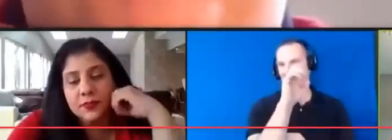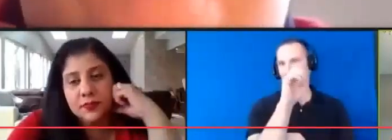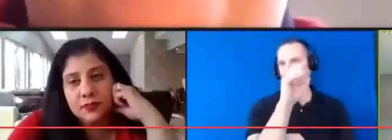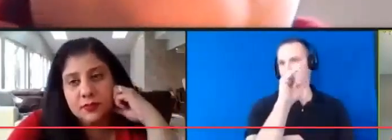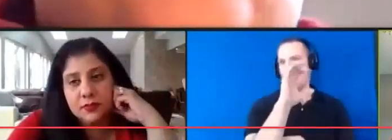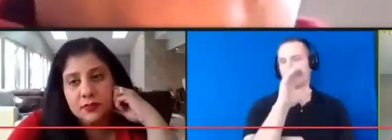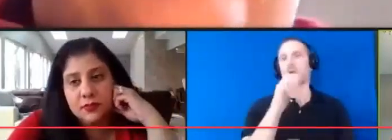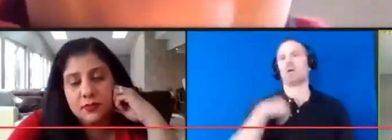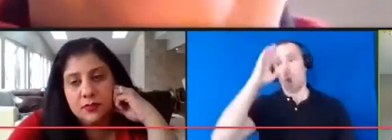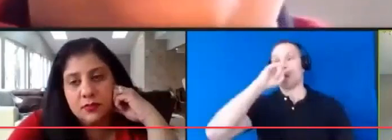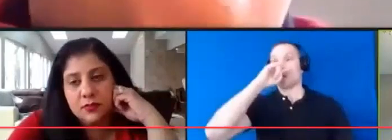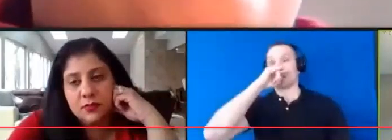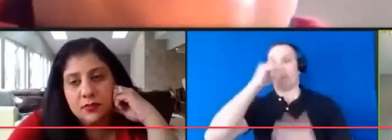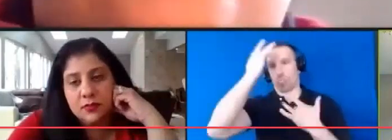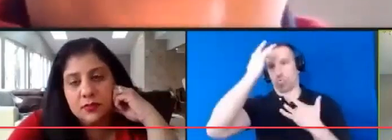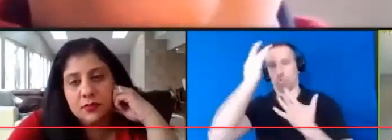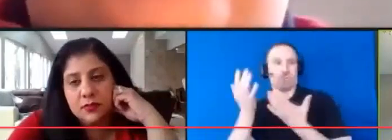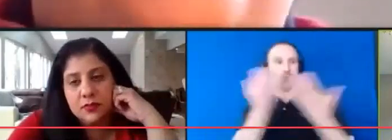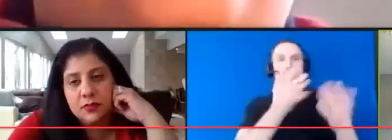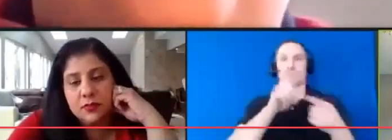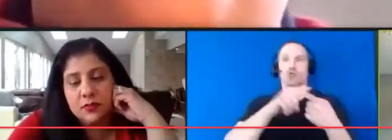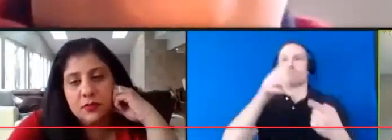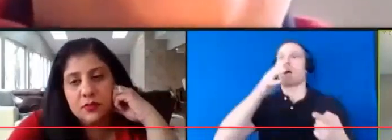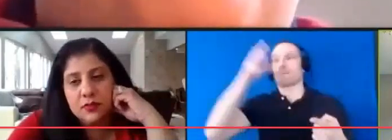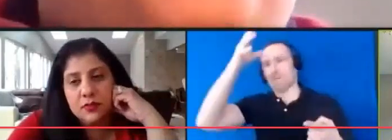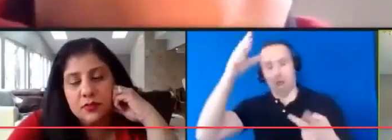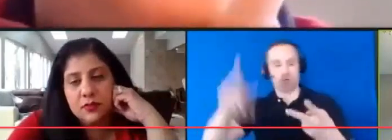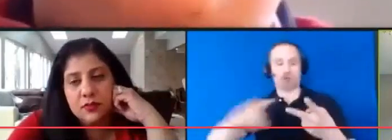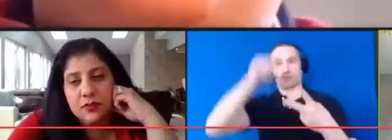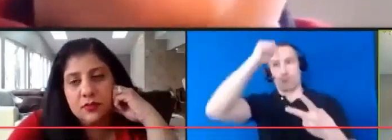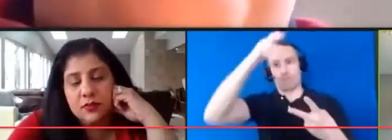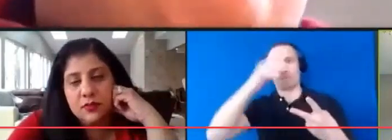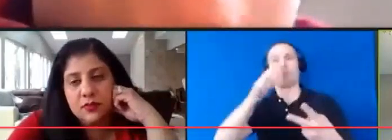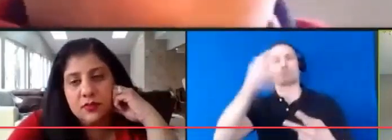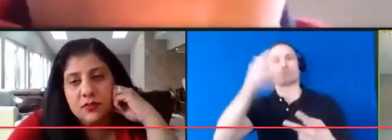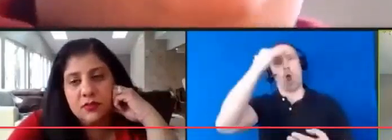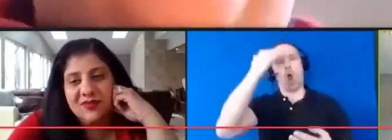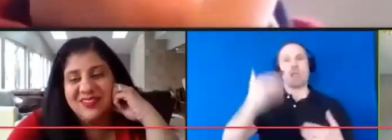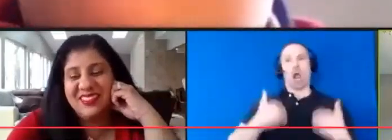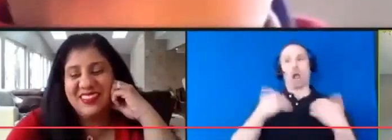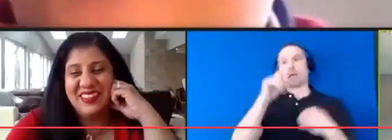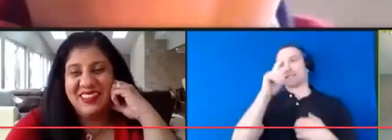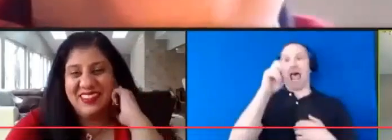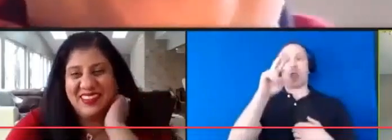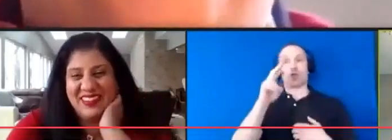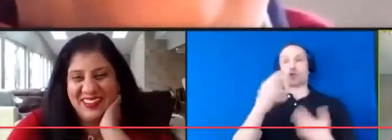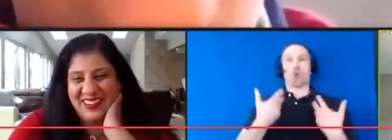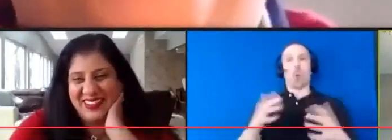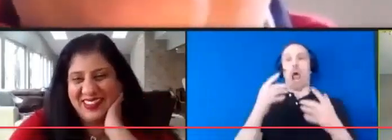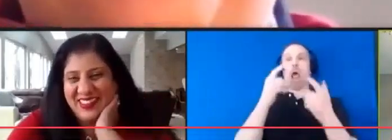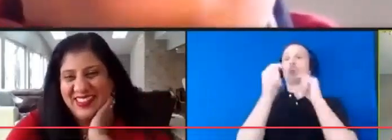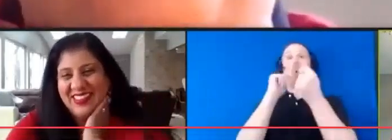que cuando no hay suficientes personas que tengan la posibilidad de ser contagiados con la enfermedad